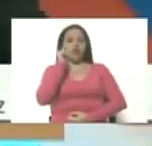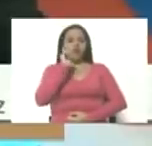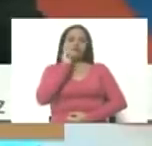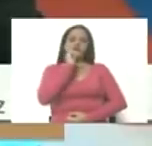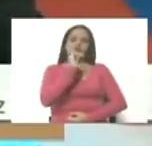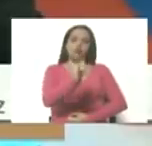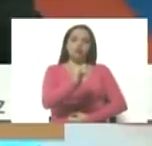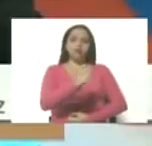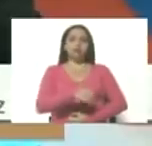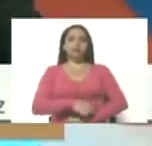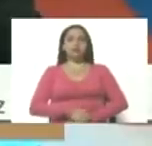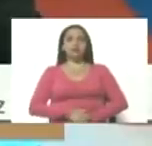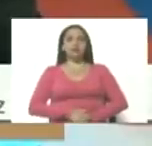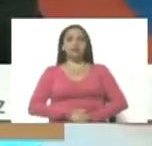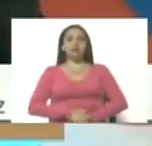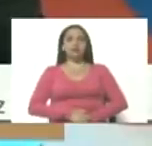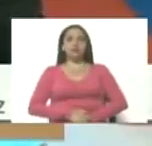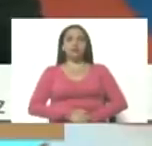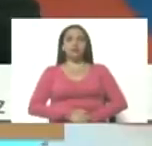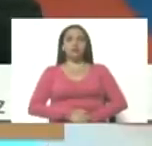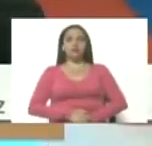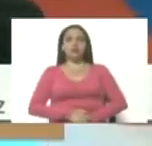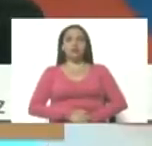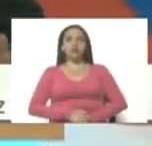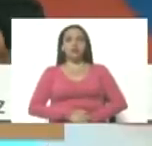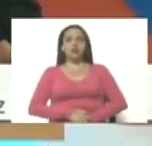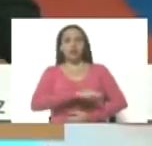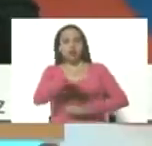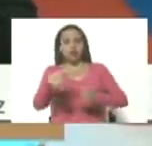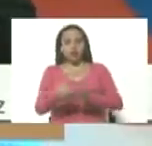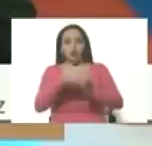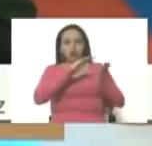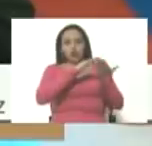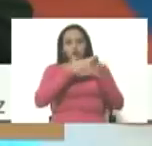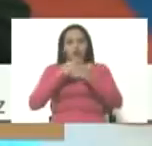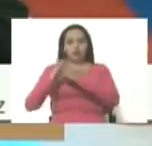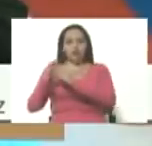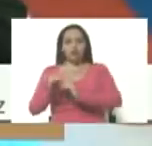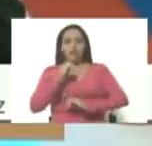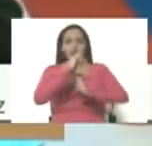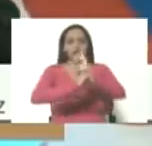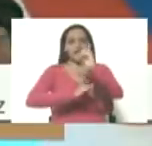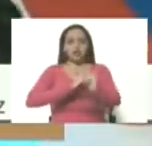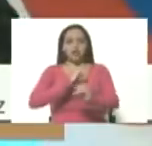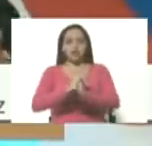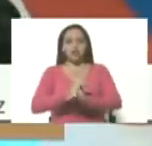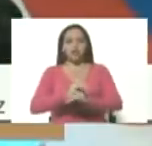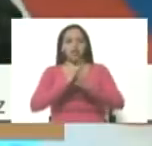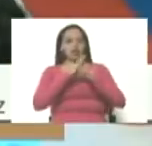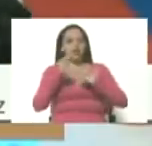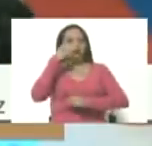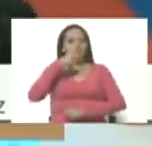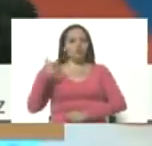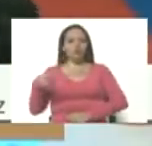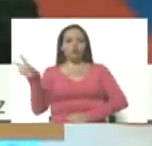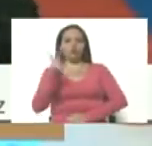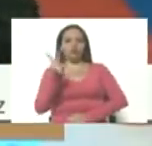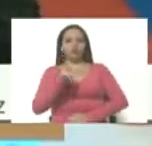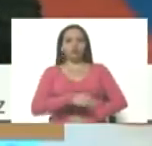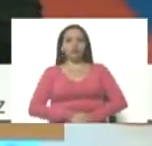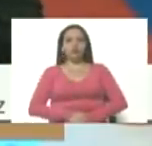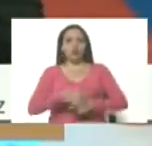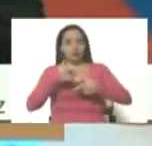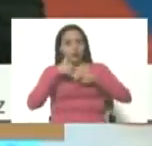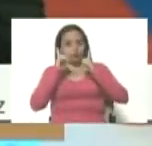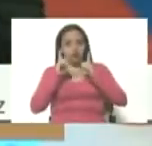informar a toda la comunidad internacional y a todo el pueblo de Venezuela. Con su